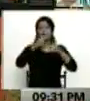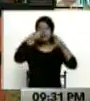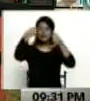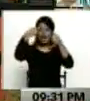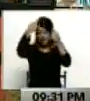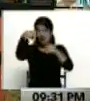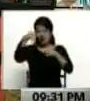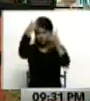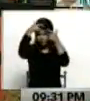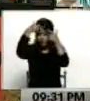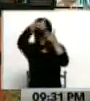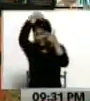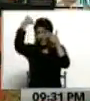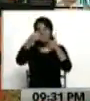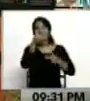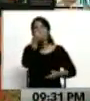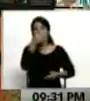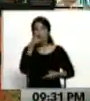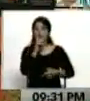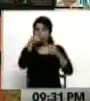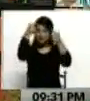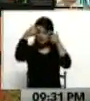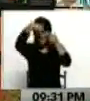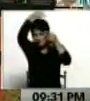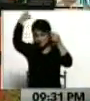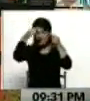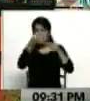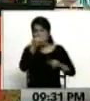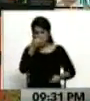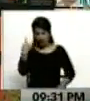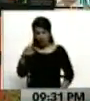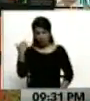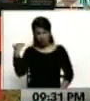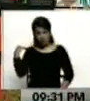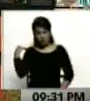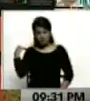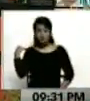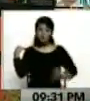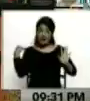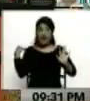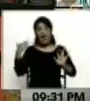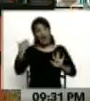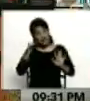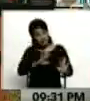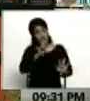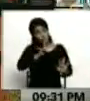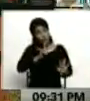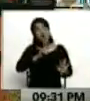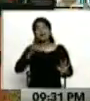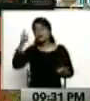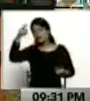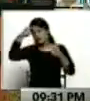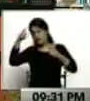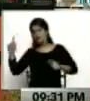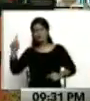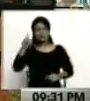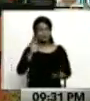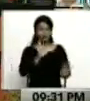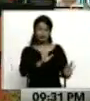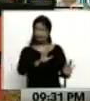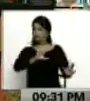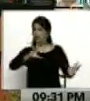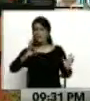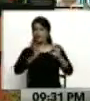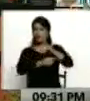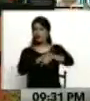los boinas verdes claro boina verde Además así era la cosa aquí en Venezuela hasta que llegó Hugo Chávez al poder Eso Tienen